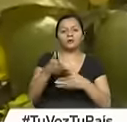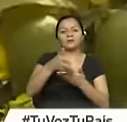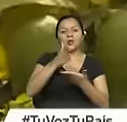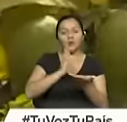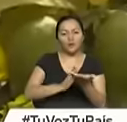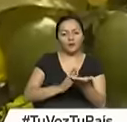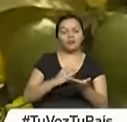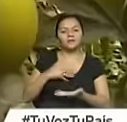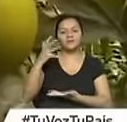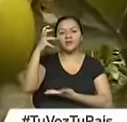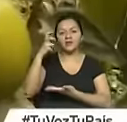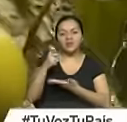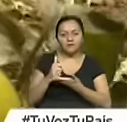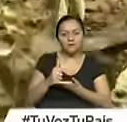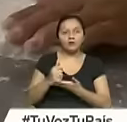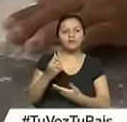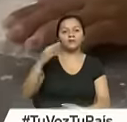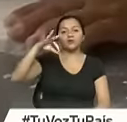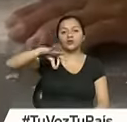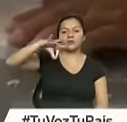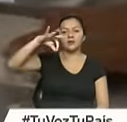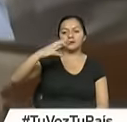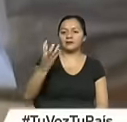aguacates, limones y tomates.